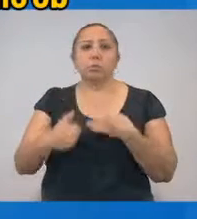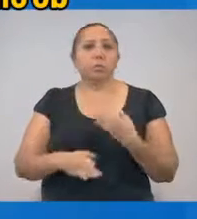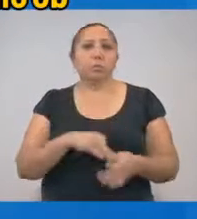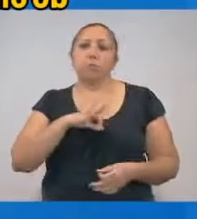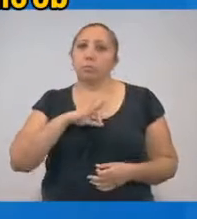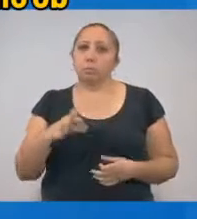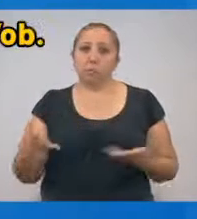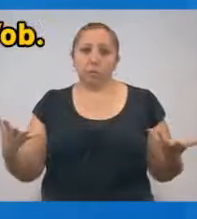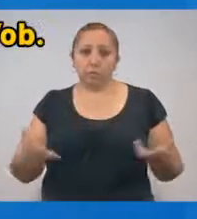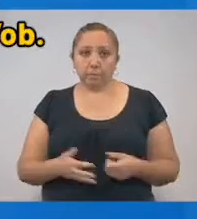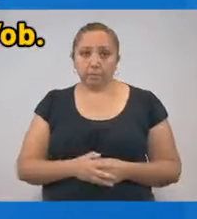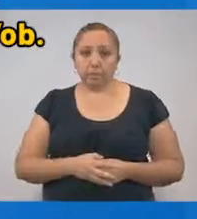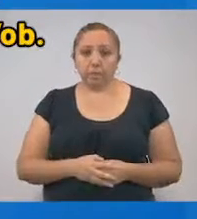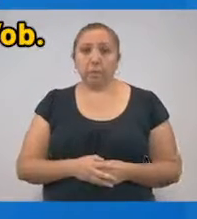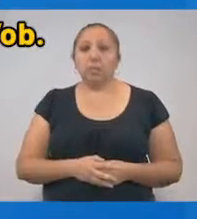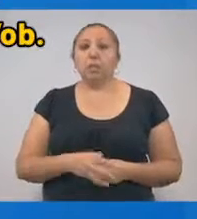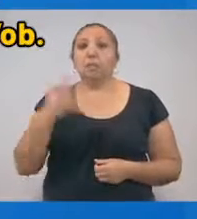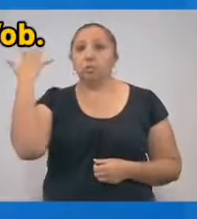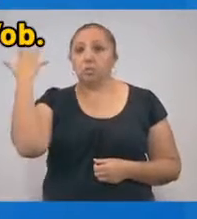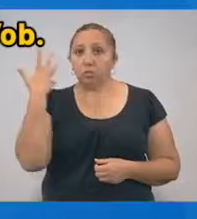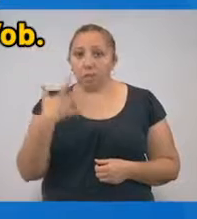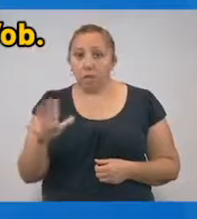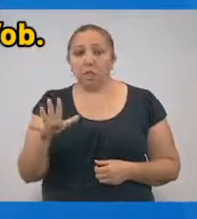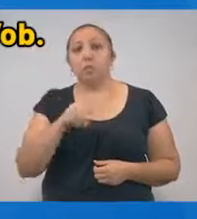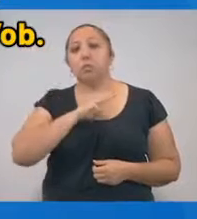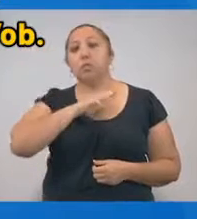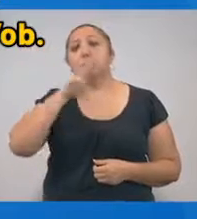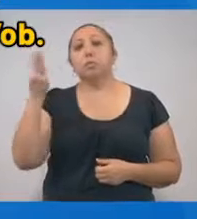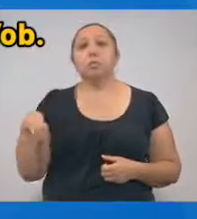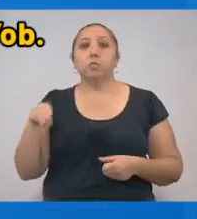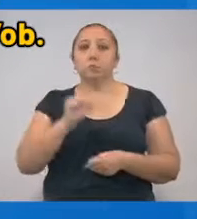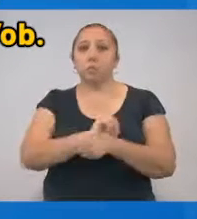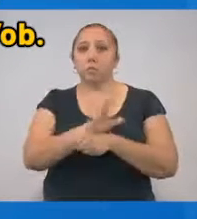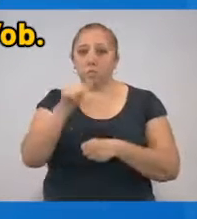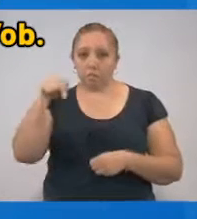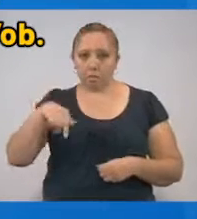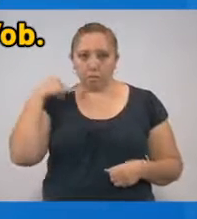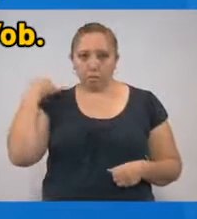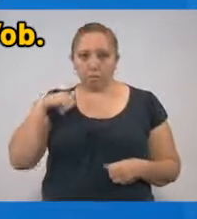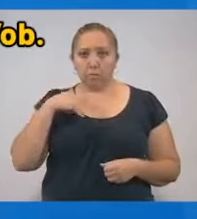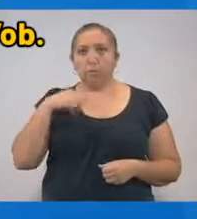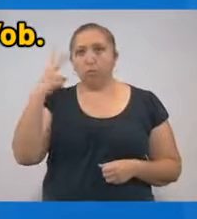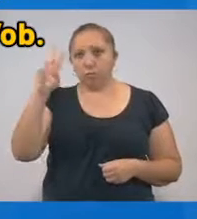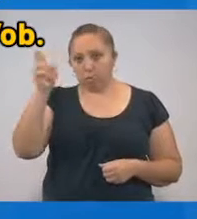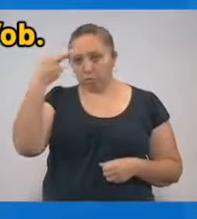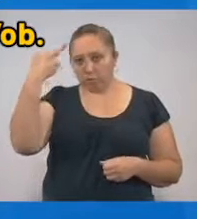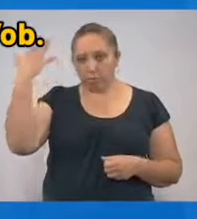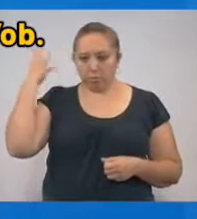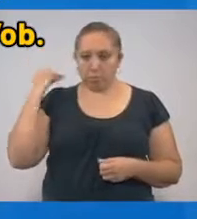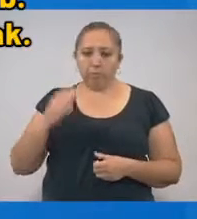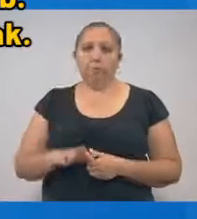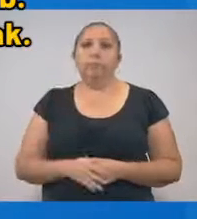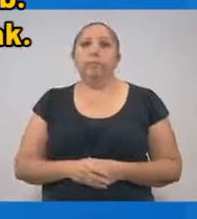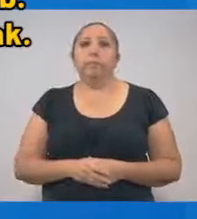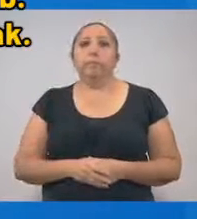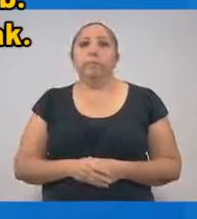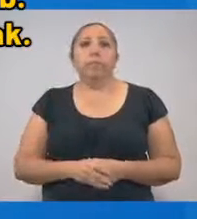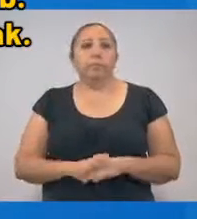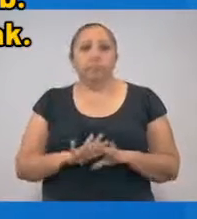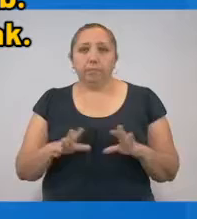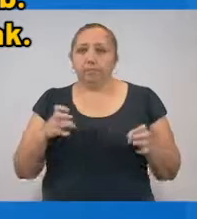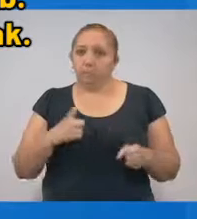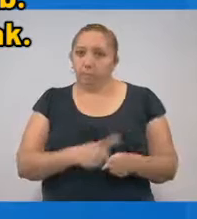en sus manos. Son 10 los decesos ocasionados por el coronavirus en Yucatán, 2 de ellos recordamos extranjeros. De los